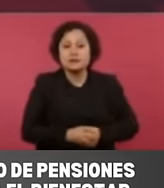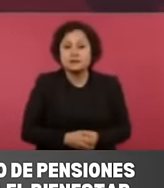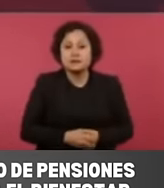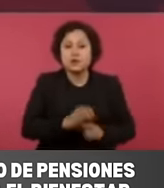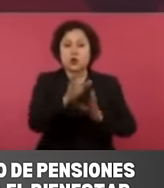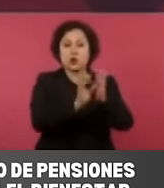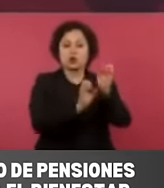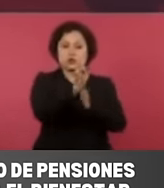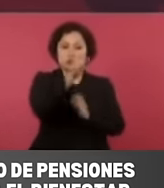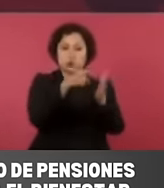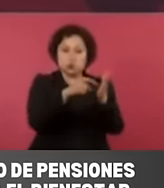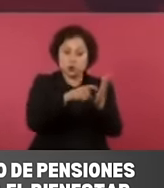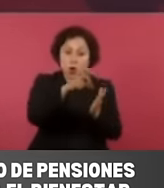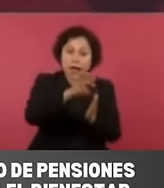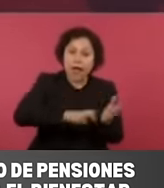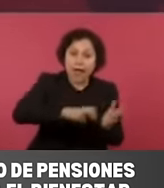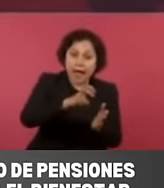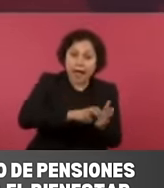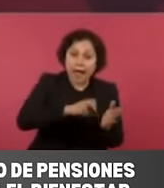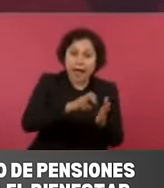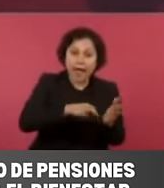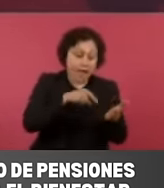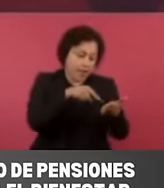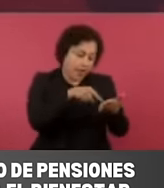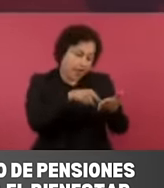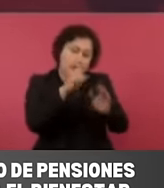para quitarle